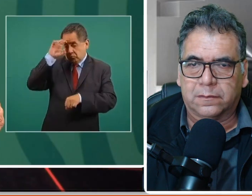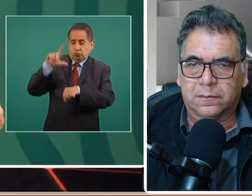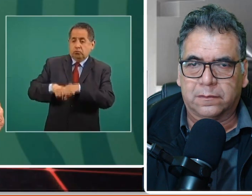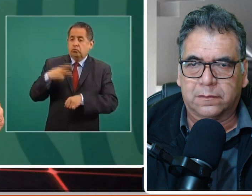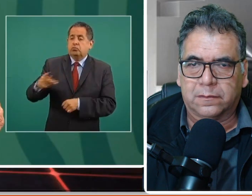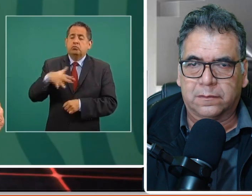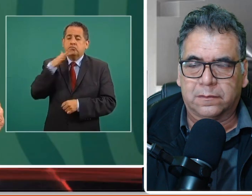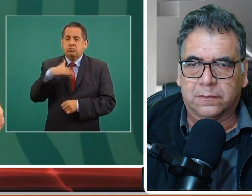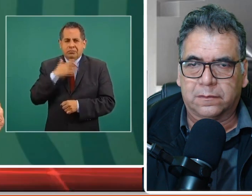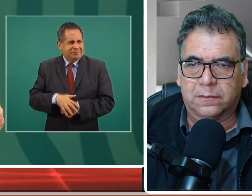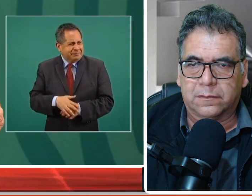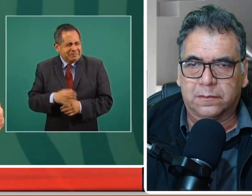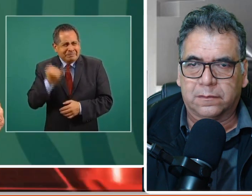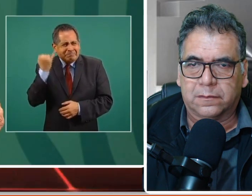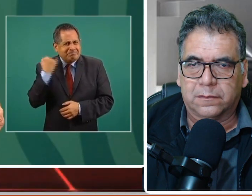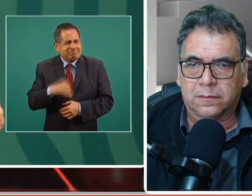barbaridad.